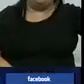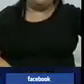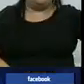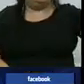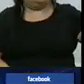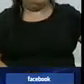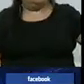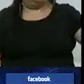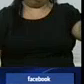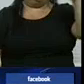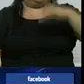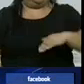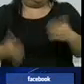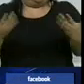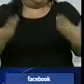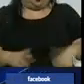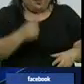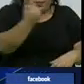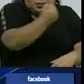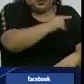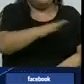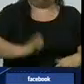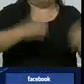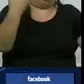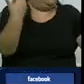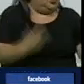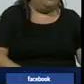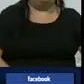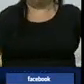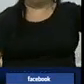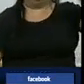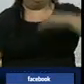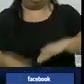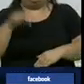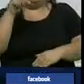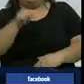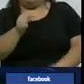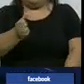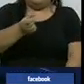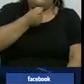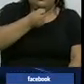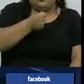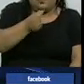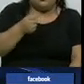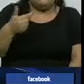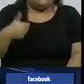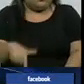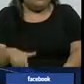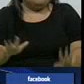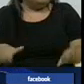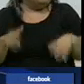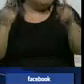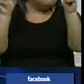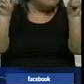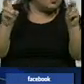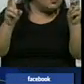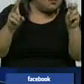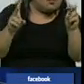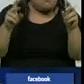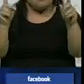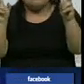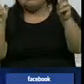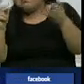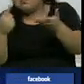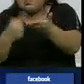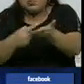El Salvador ya se encuentran acá en tierra cuscatleca. Esa es parte de la información que tenemos respecto a esta polémica que se